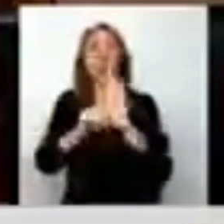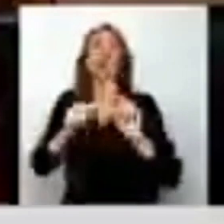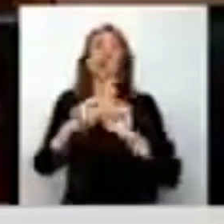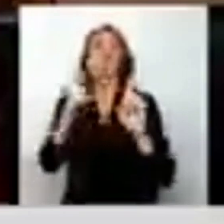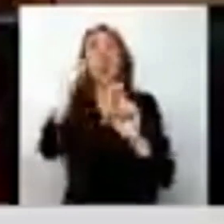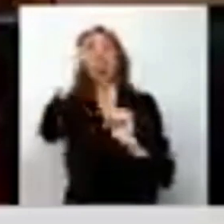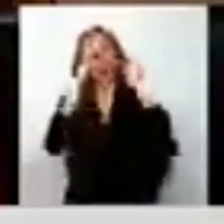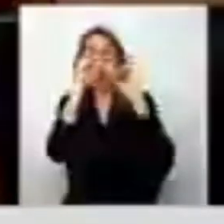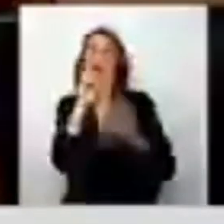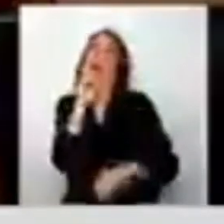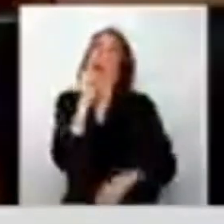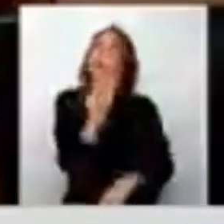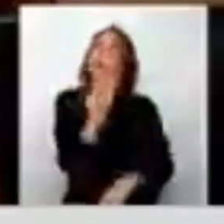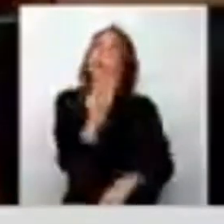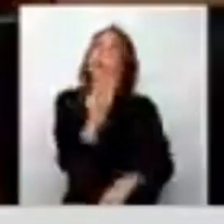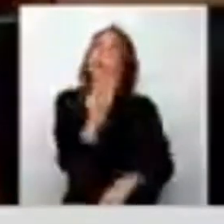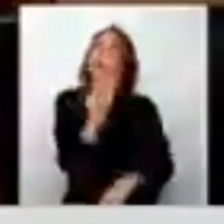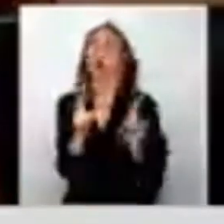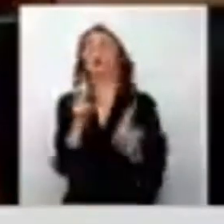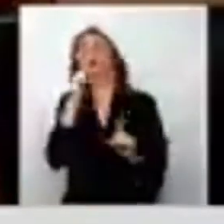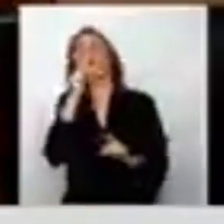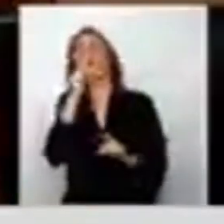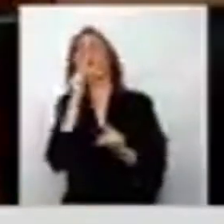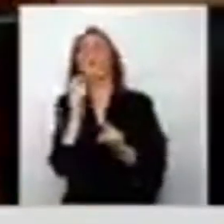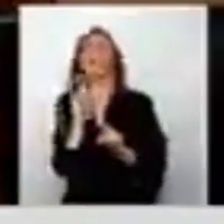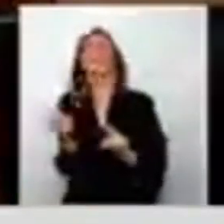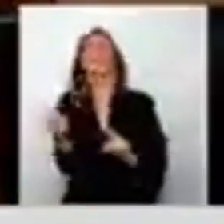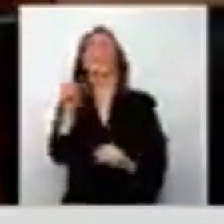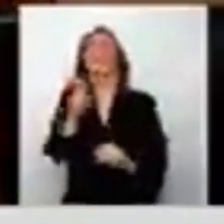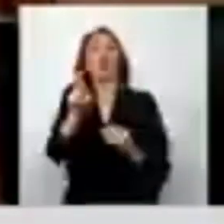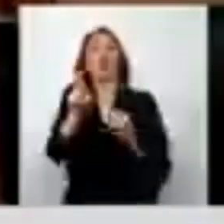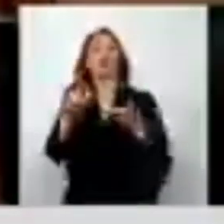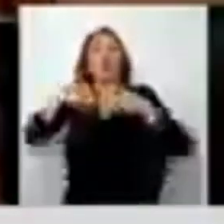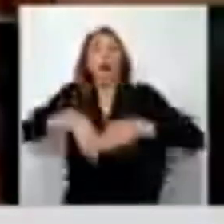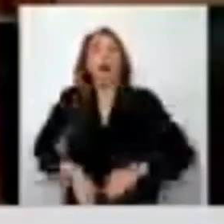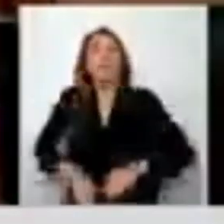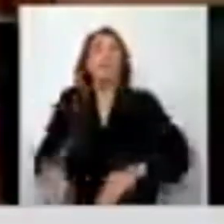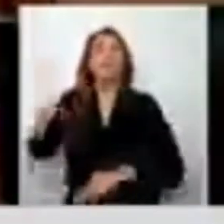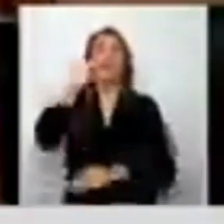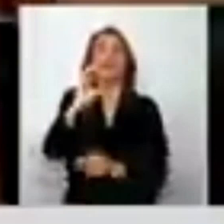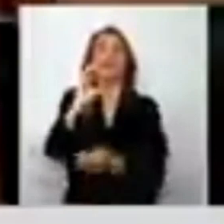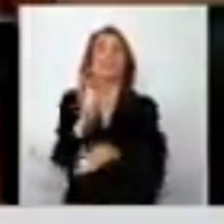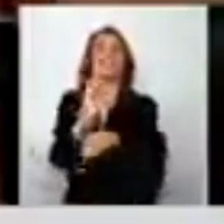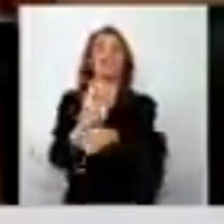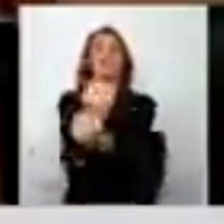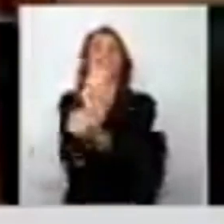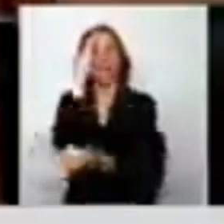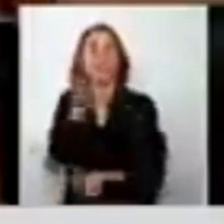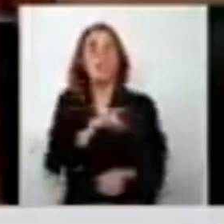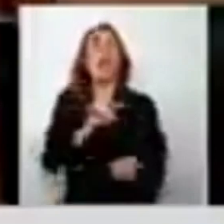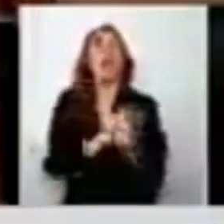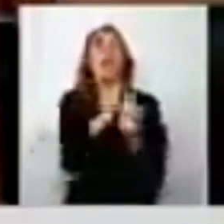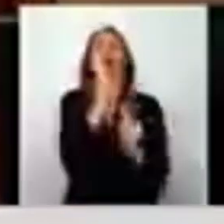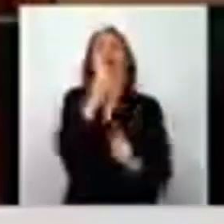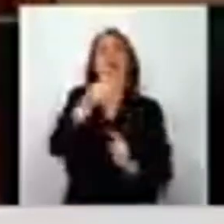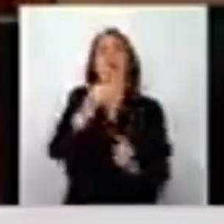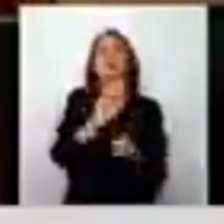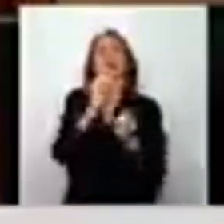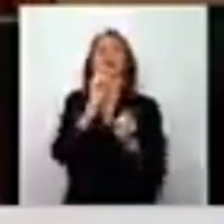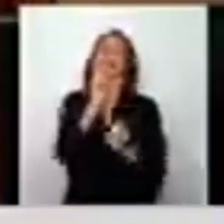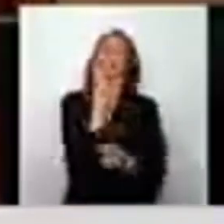opinión. Una cosa es que digamos que ya no hay que refundar Carabineros, sino que hay que apoyarlo. Pero otra cosa es creerlo del